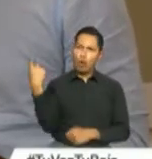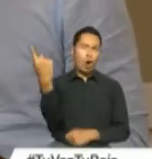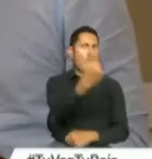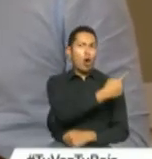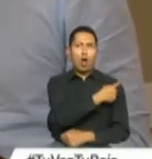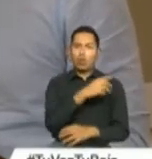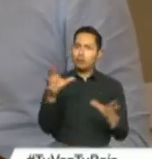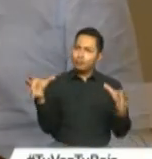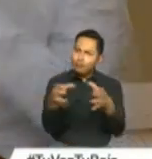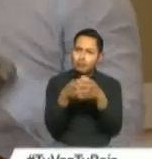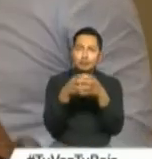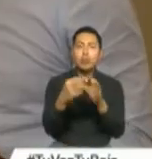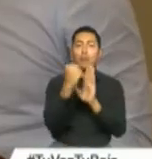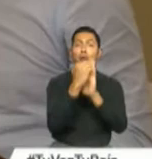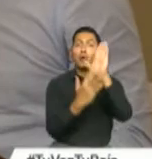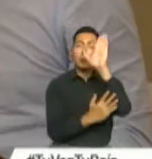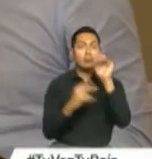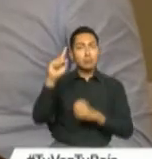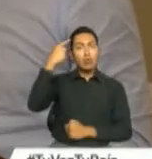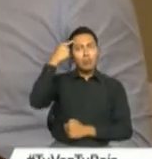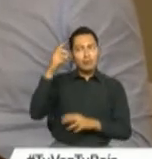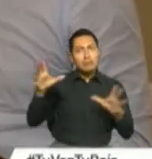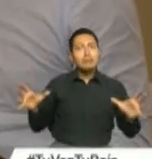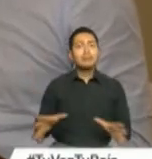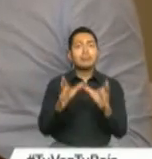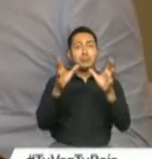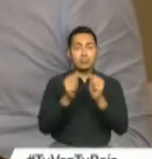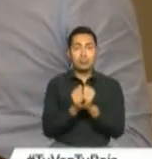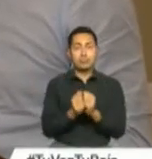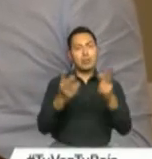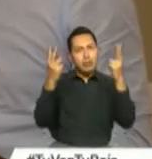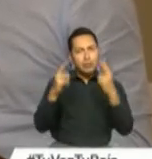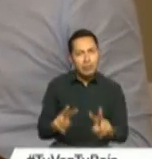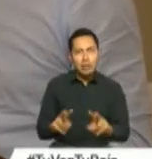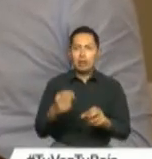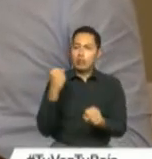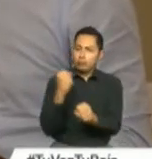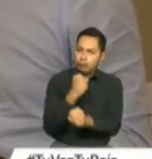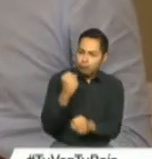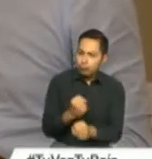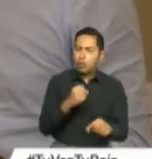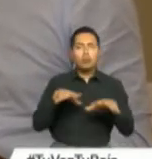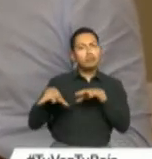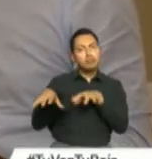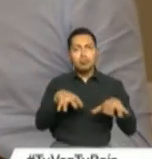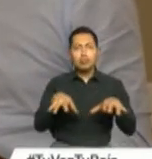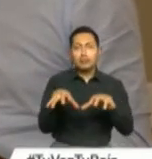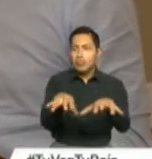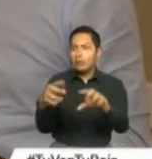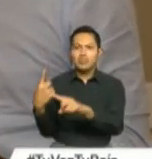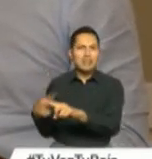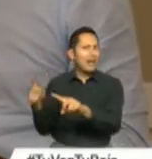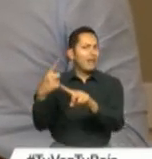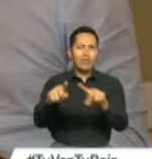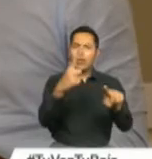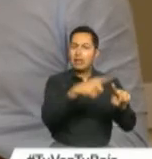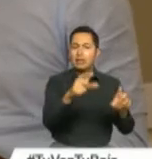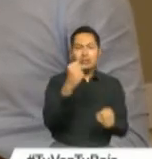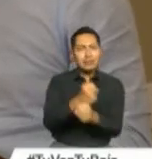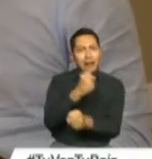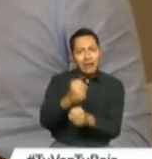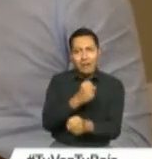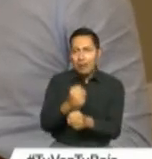este proyecto político. Asimismo, reconocer el saber hacer en las diferentes actividades laborales por parte